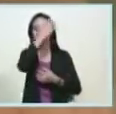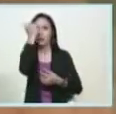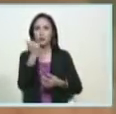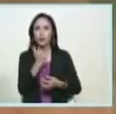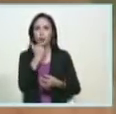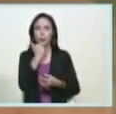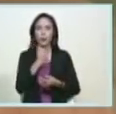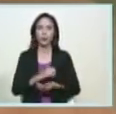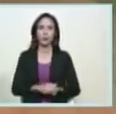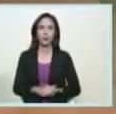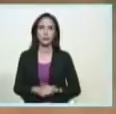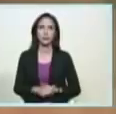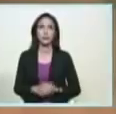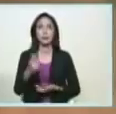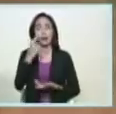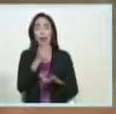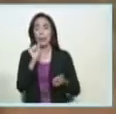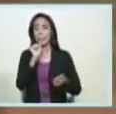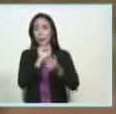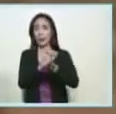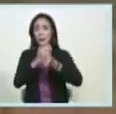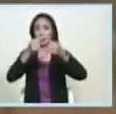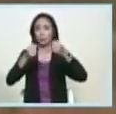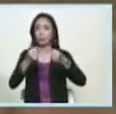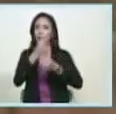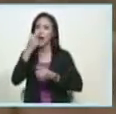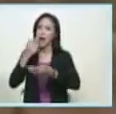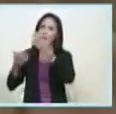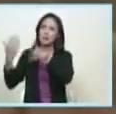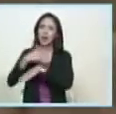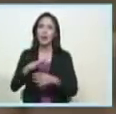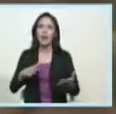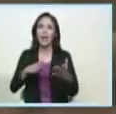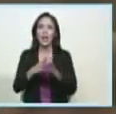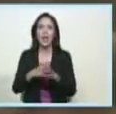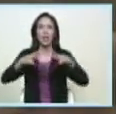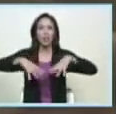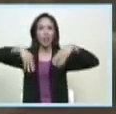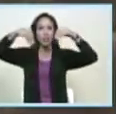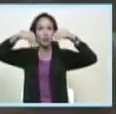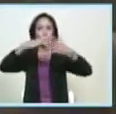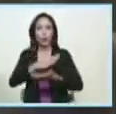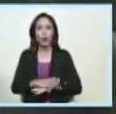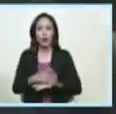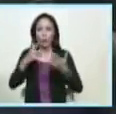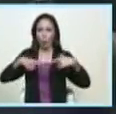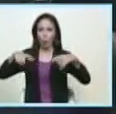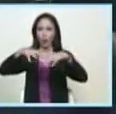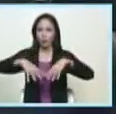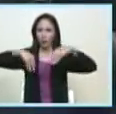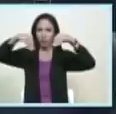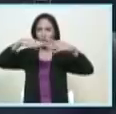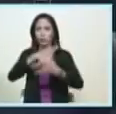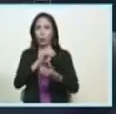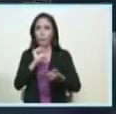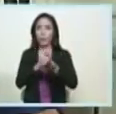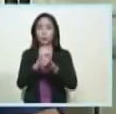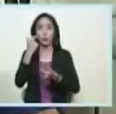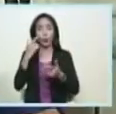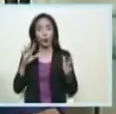miranda él estuvo preso en el castillo que estuvimos ayer en puerto cabello ese castillo y convertirlo en un